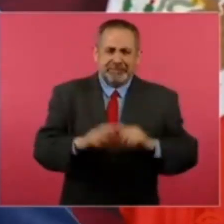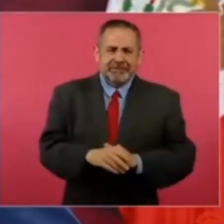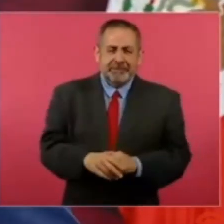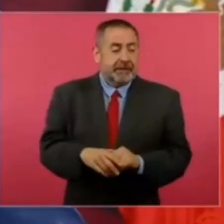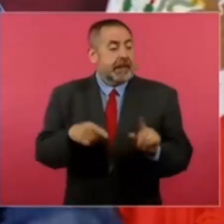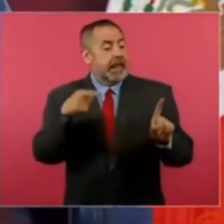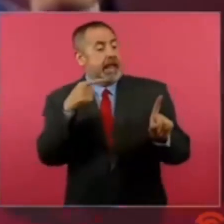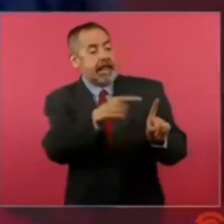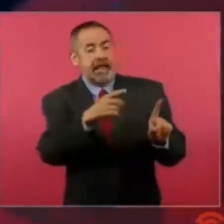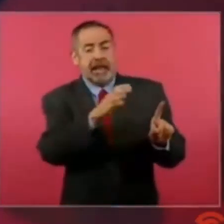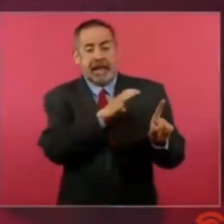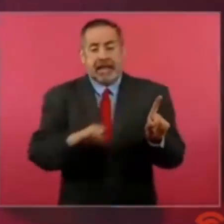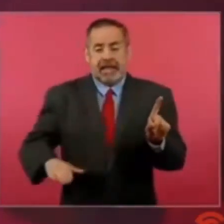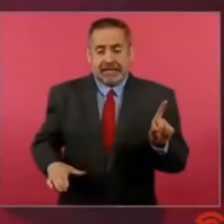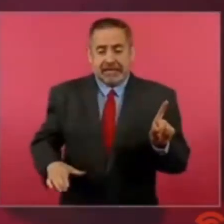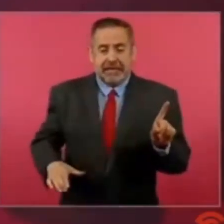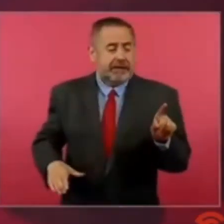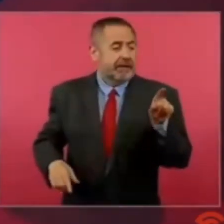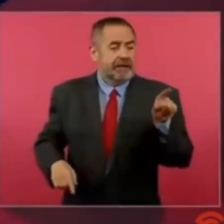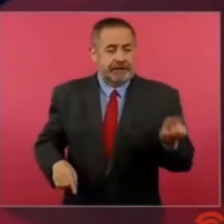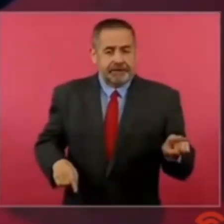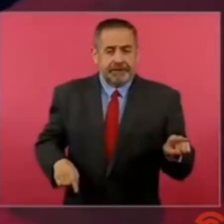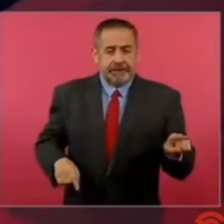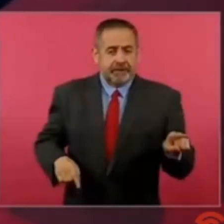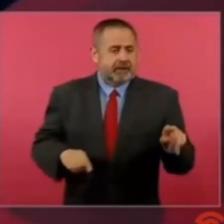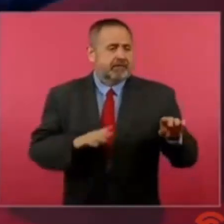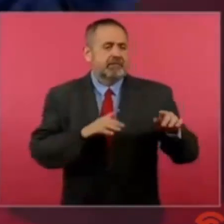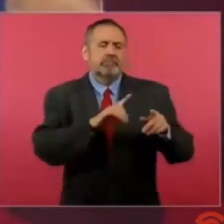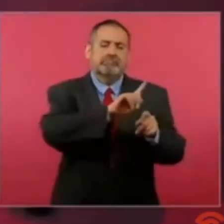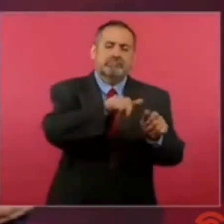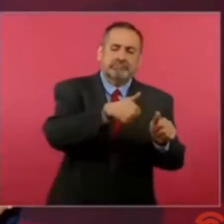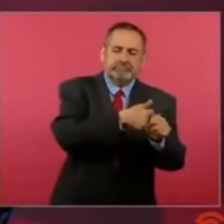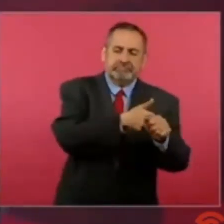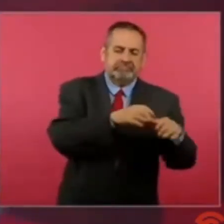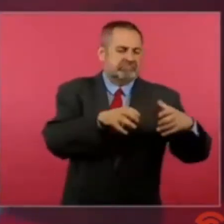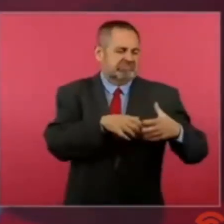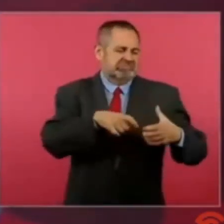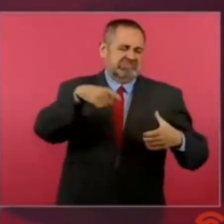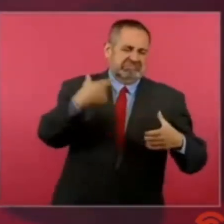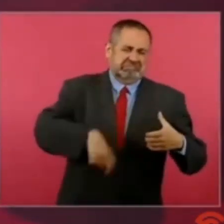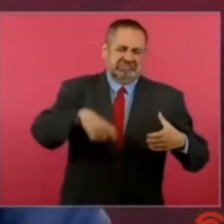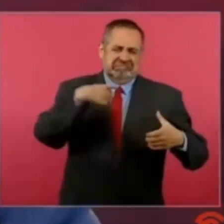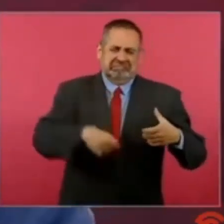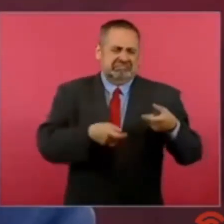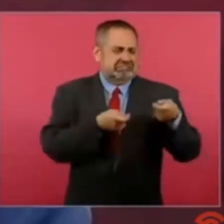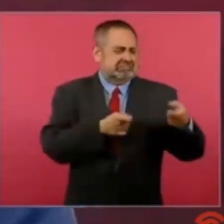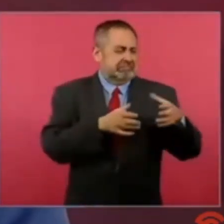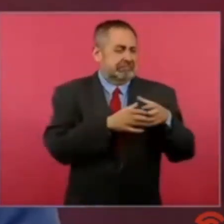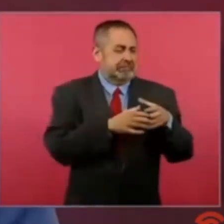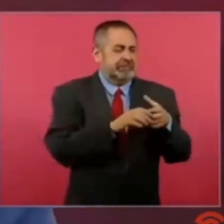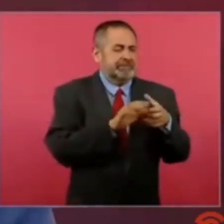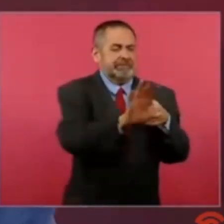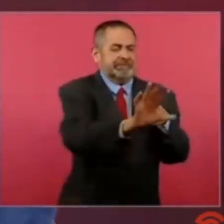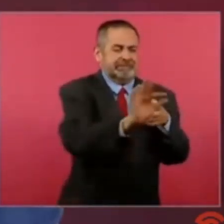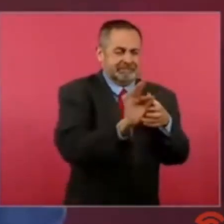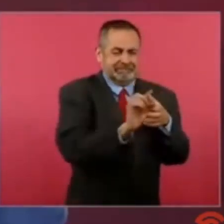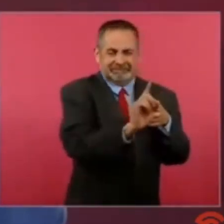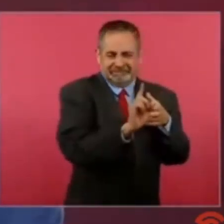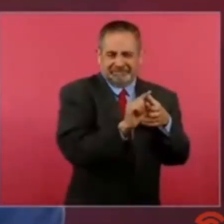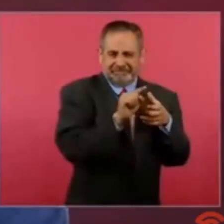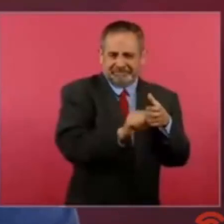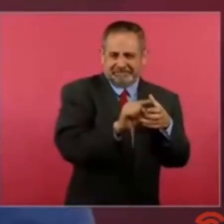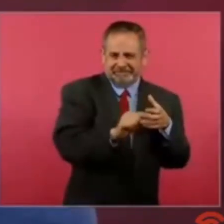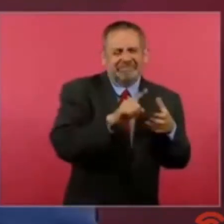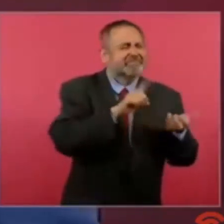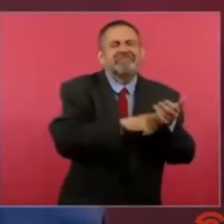Como es la candidata de los potentados, del bloque conservador, de